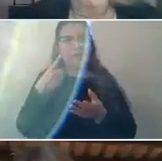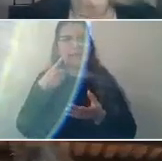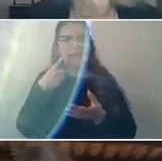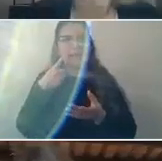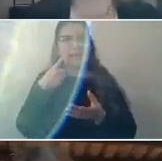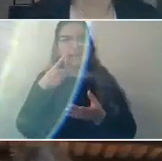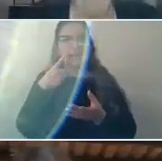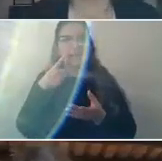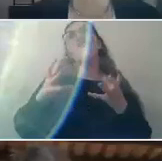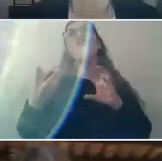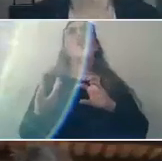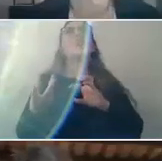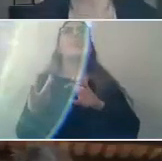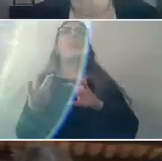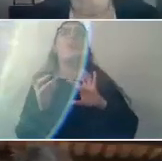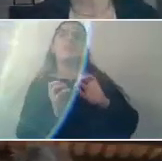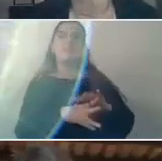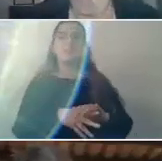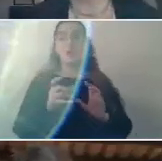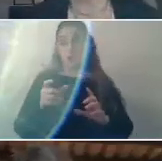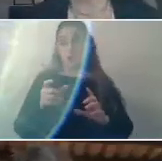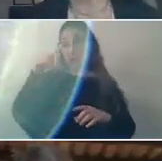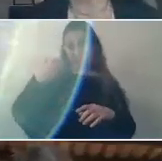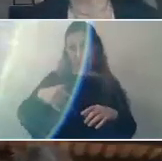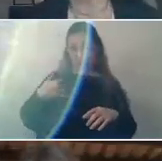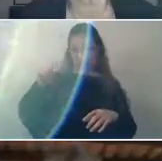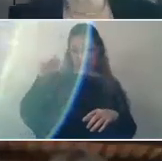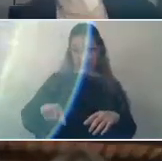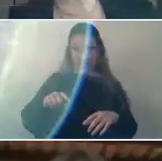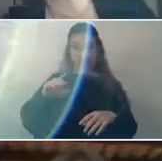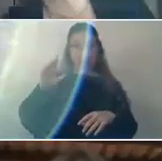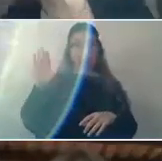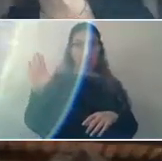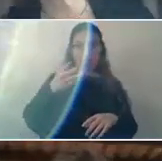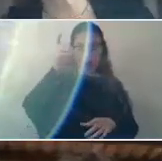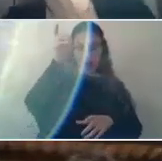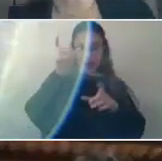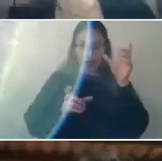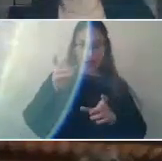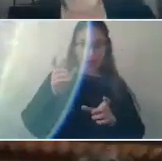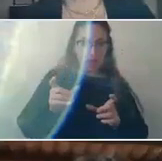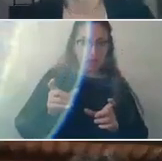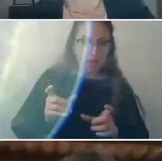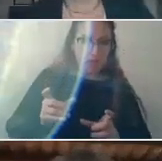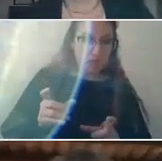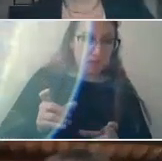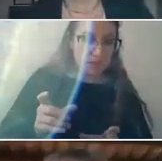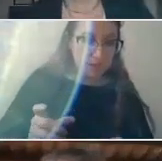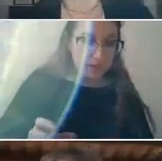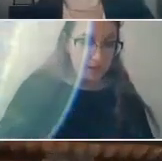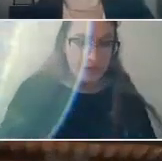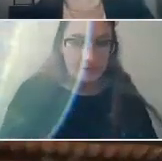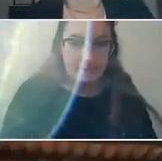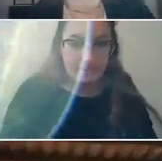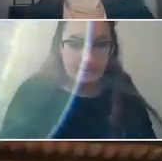nuestro país todas las personas tienen capacidad jurídica y a veces parece extraño pensar que una persona con